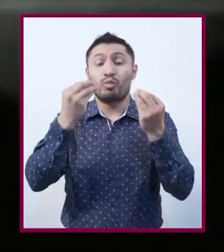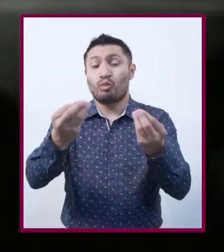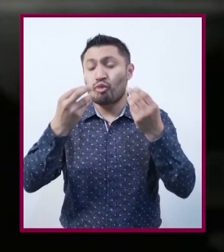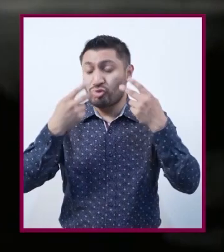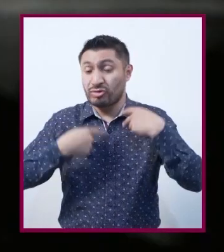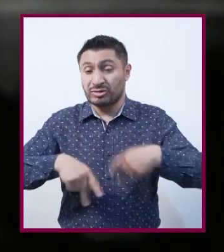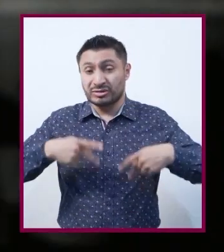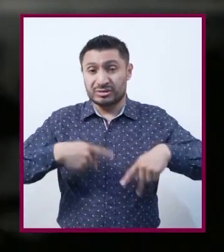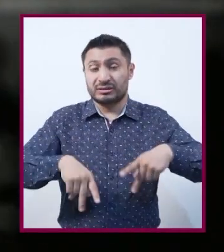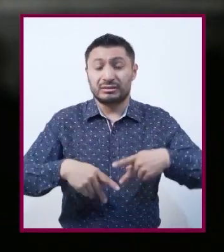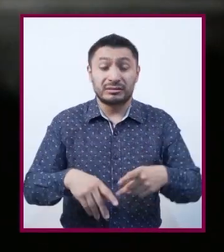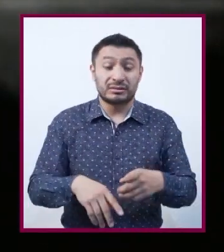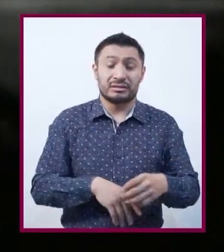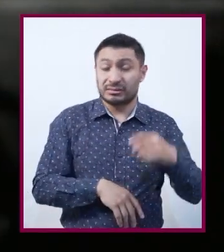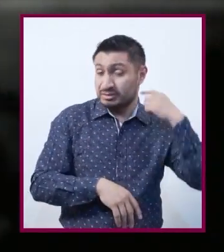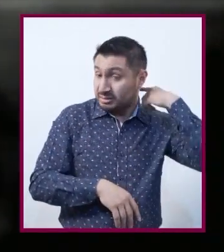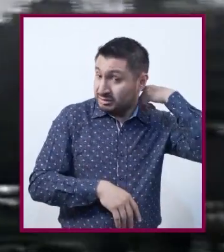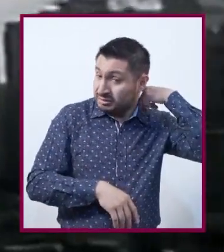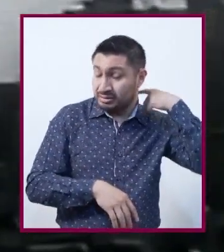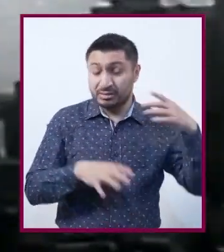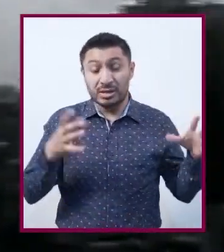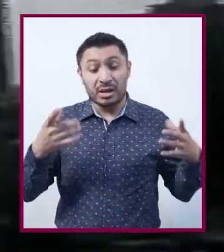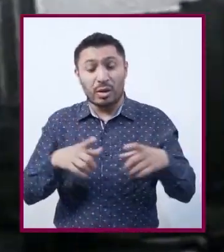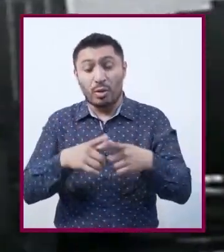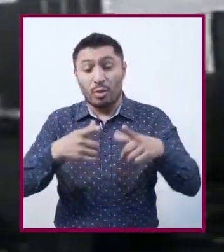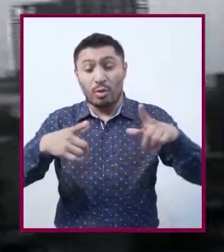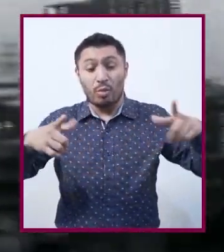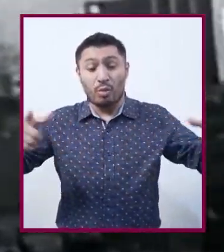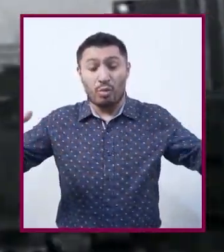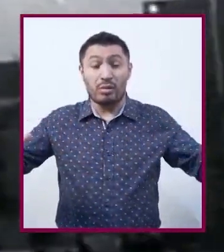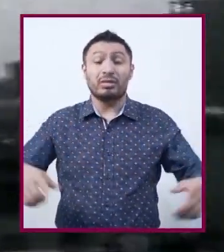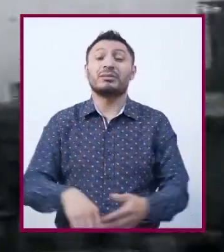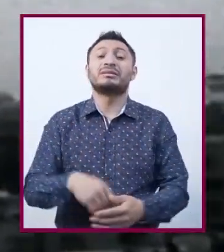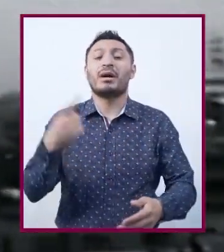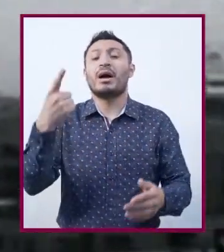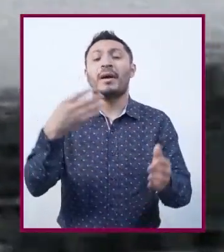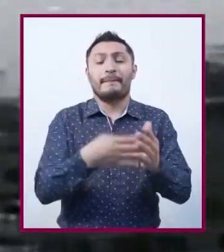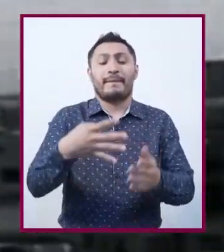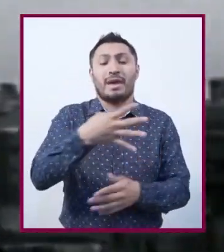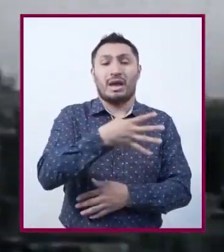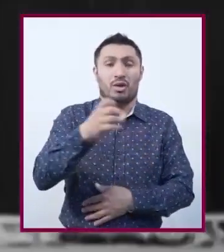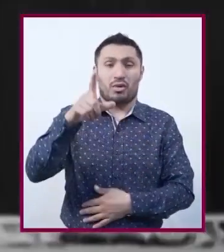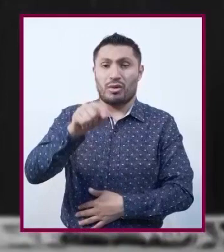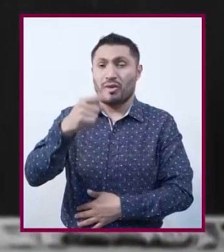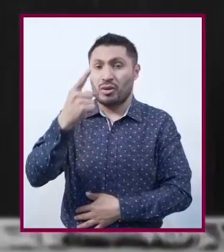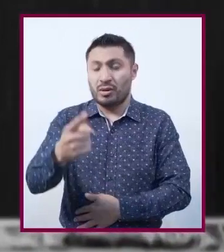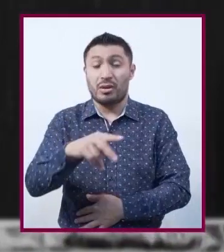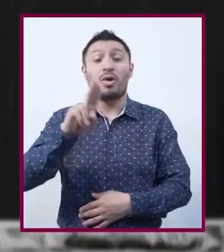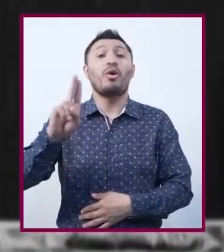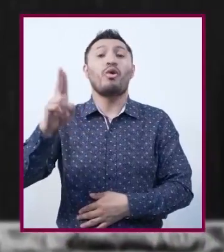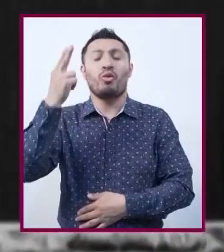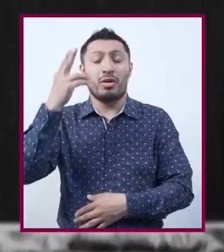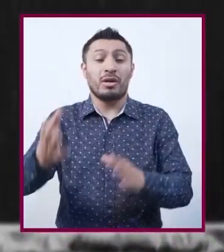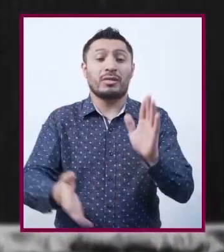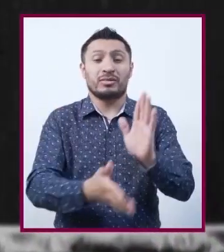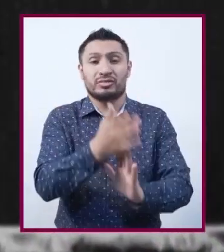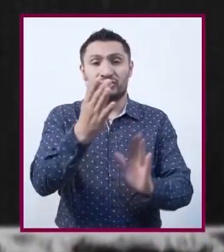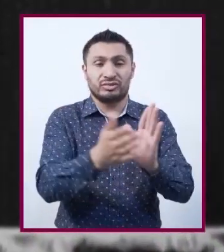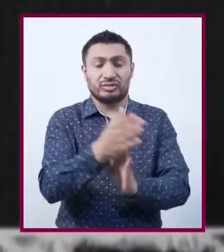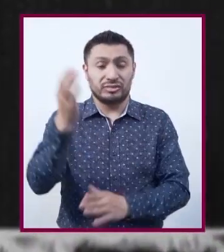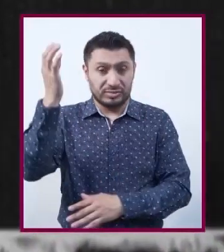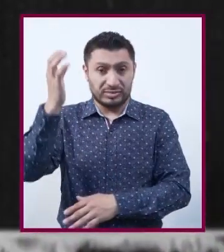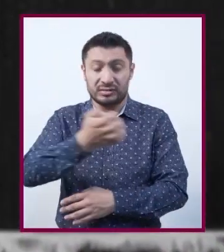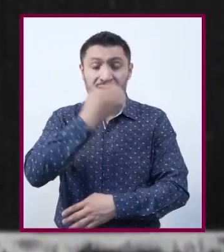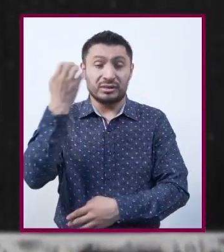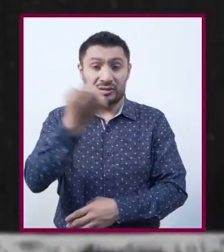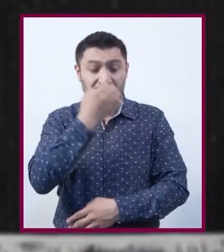las personas en edad de estudiar. Debido a esto, en 1971, la UNAM funda los Colegios de Ciencias